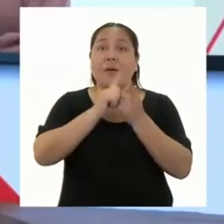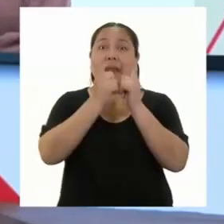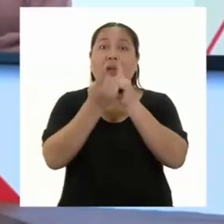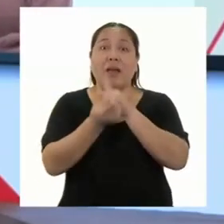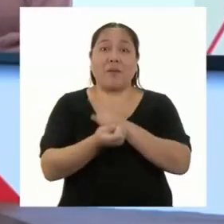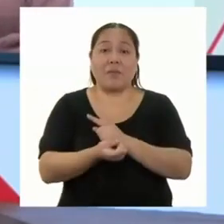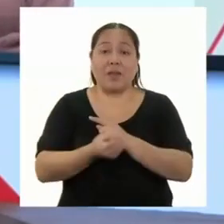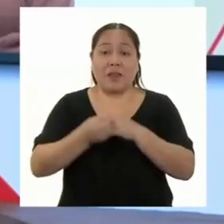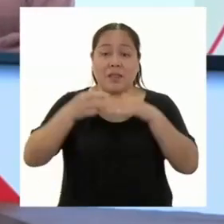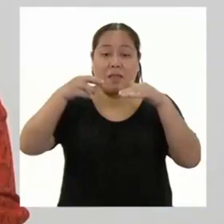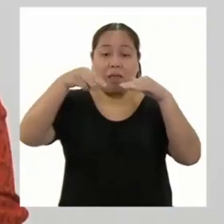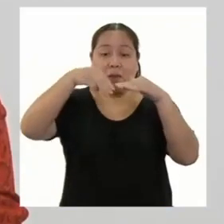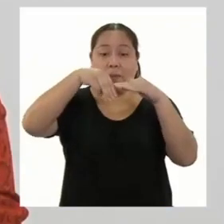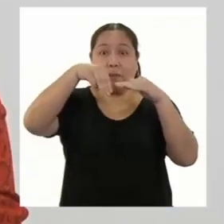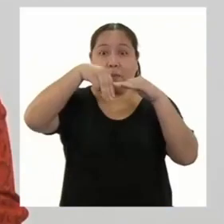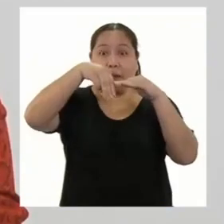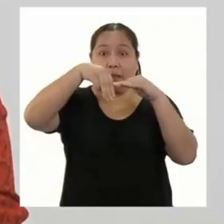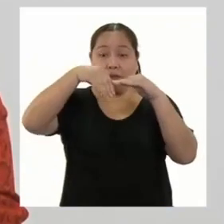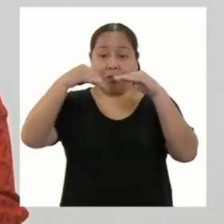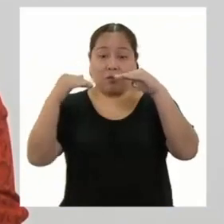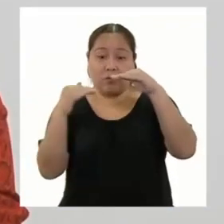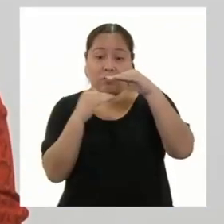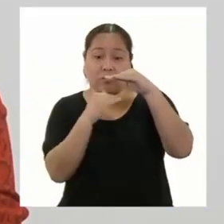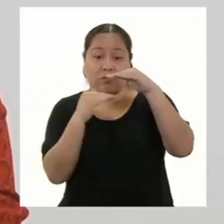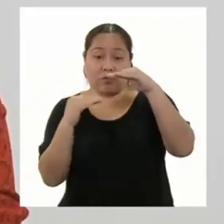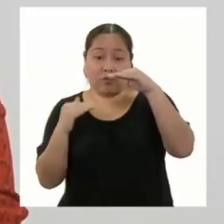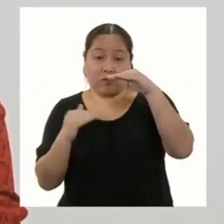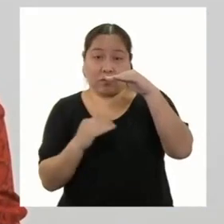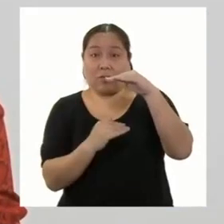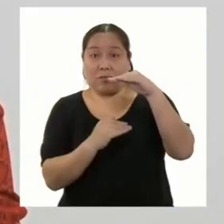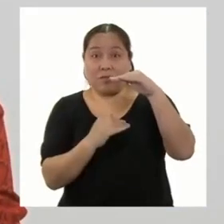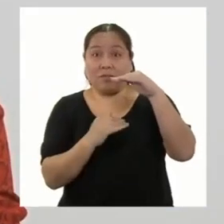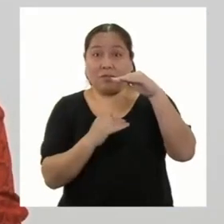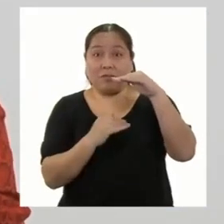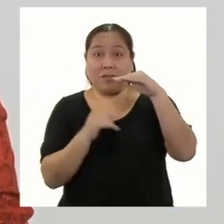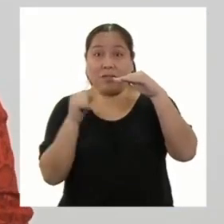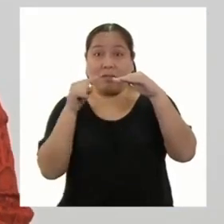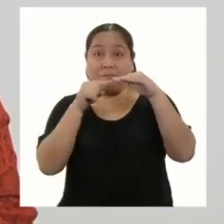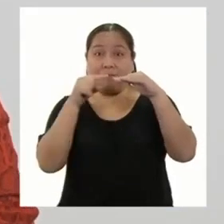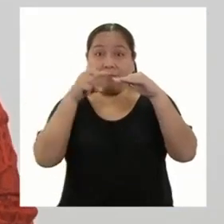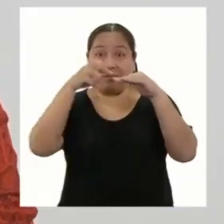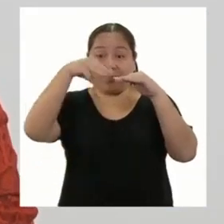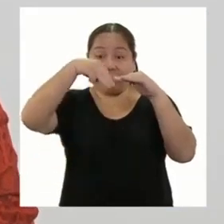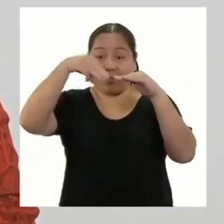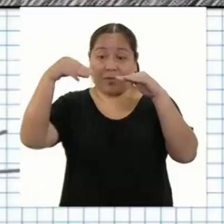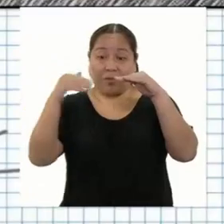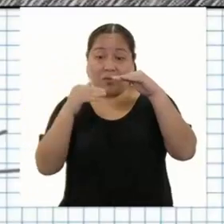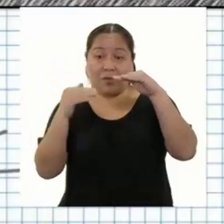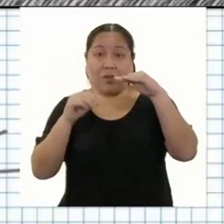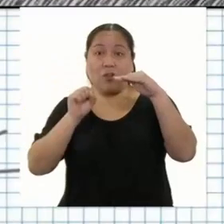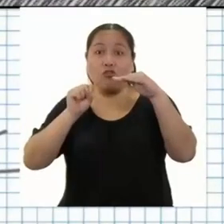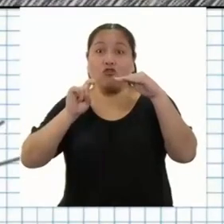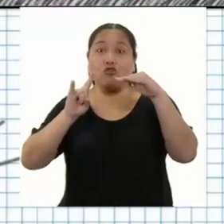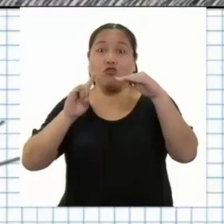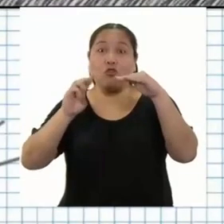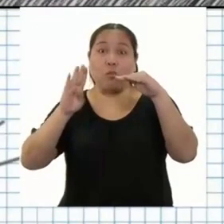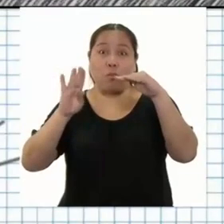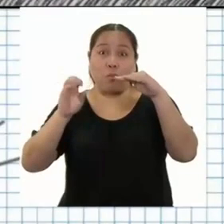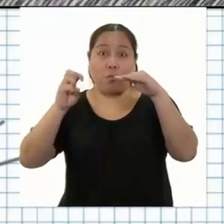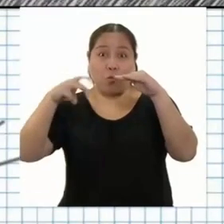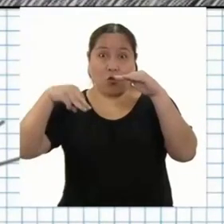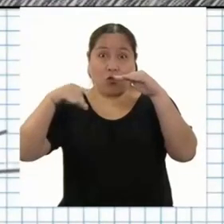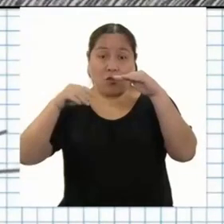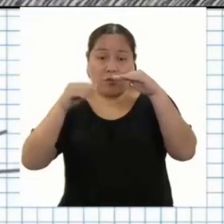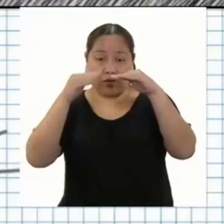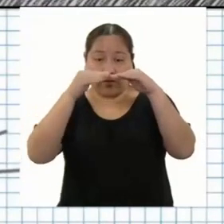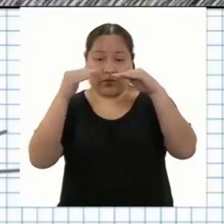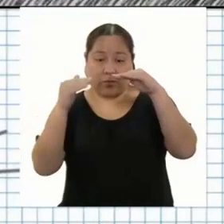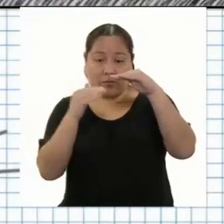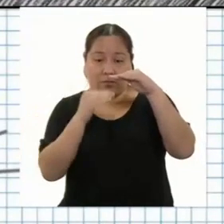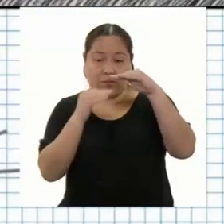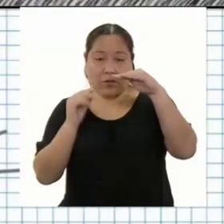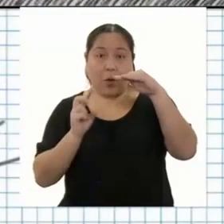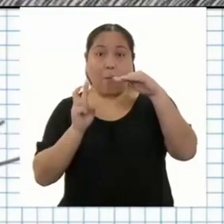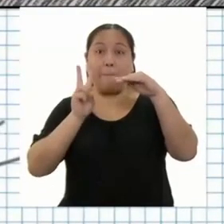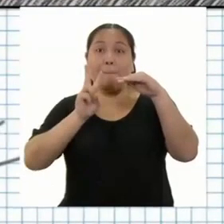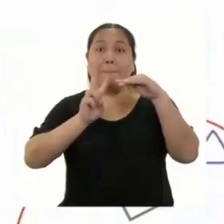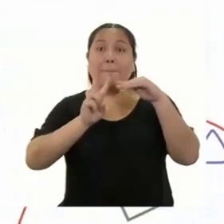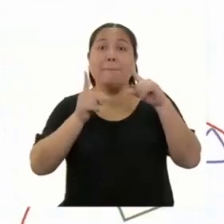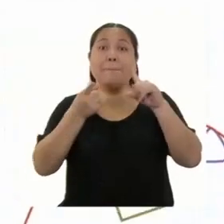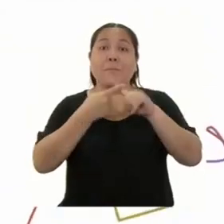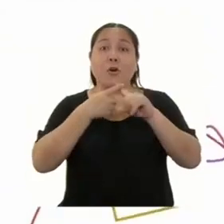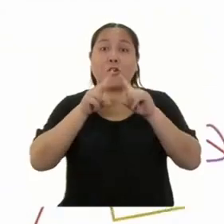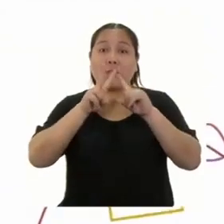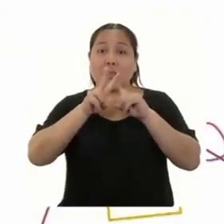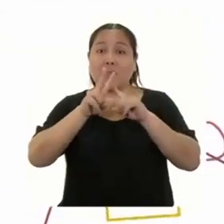a centímetros, es decir, de la unidad a un submúltiplo, debemos multiplicar 2 veces